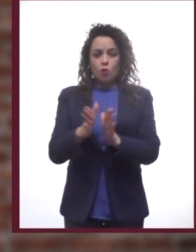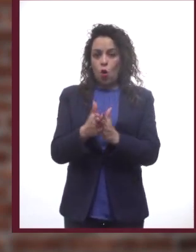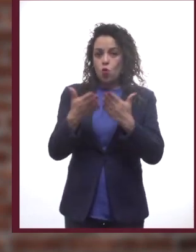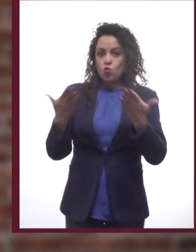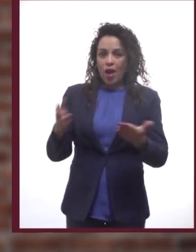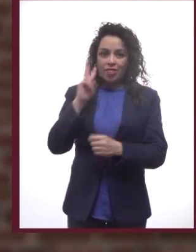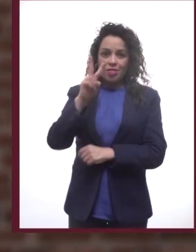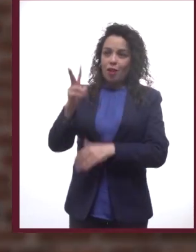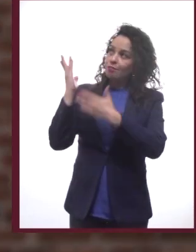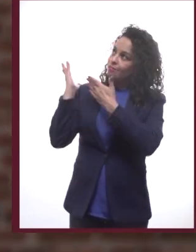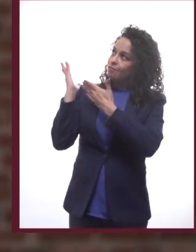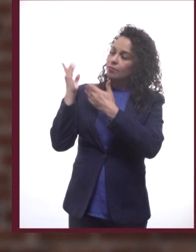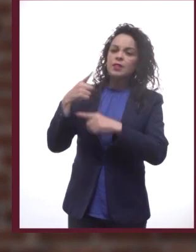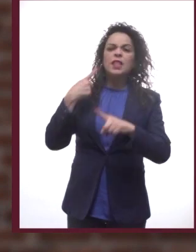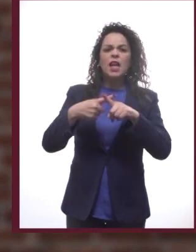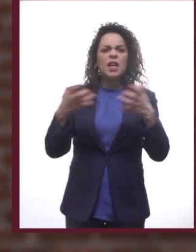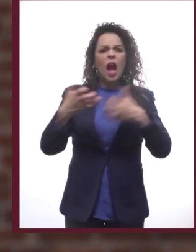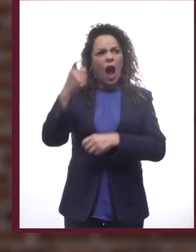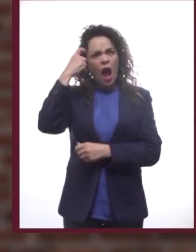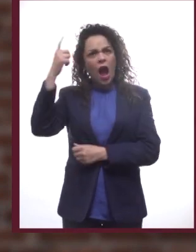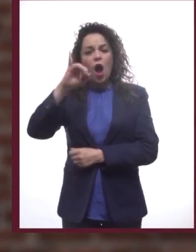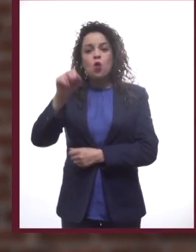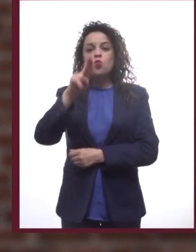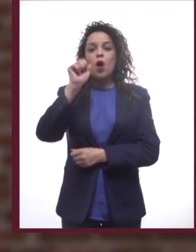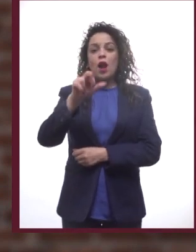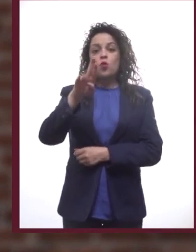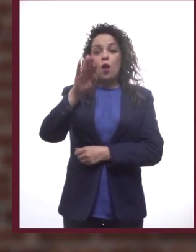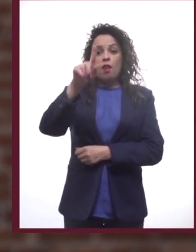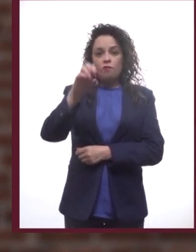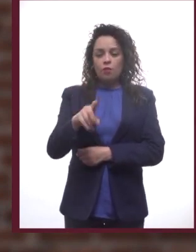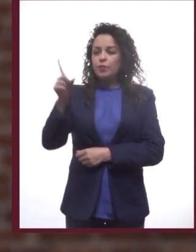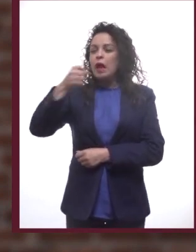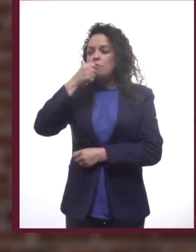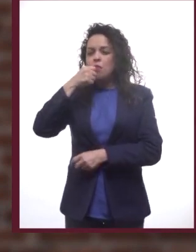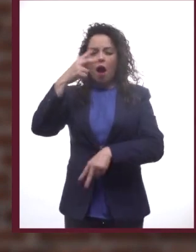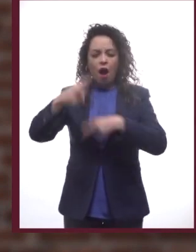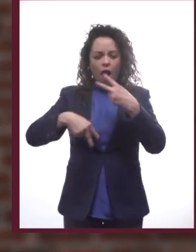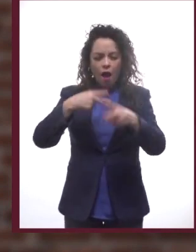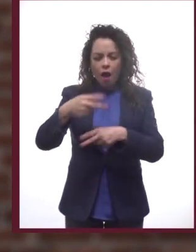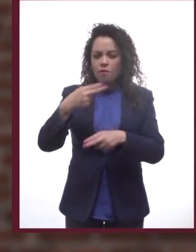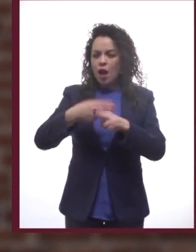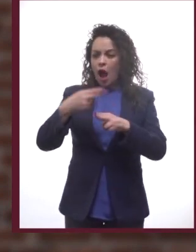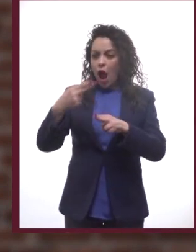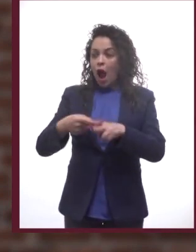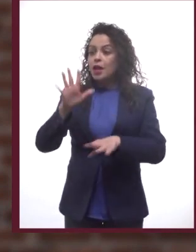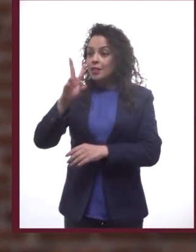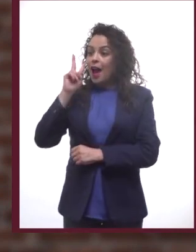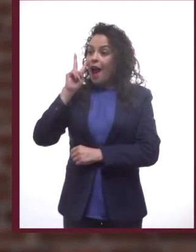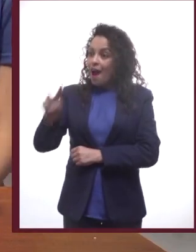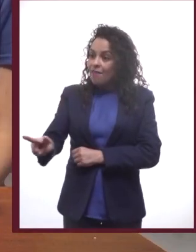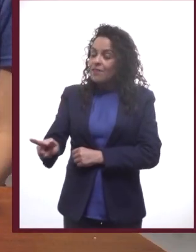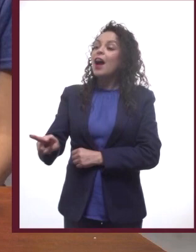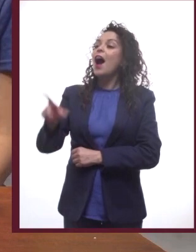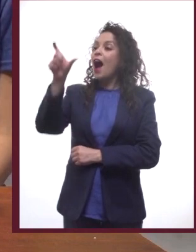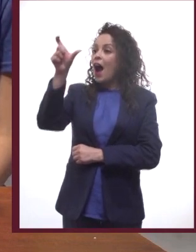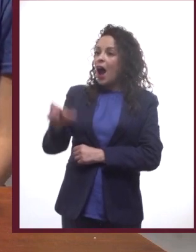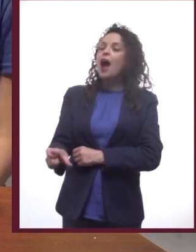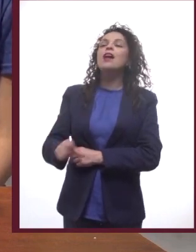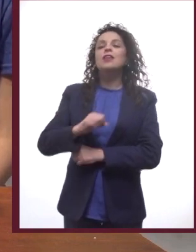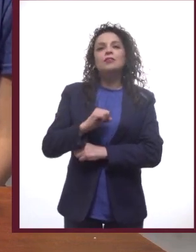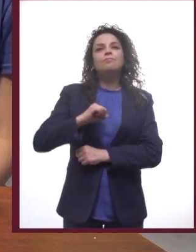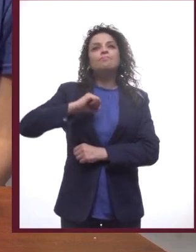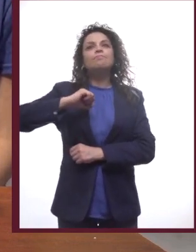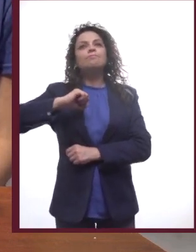ladrar a los perros, de Juan Rulfo. El viejo se fue reculando hasta encontrarse con el paredón y se recargó allí,